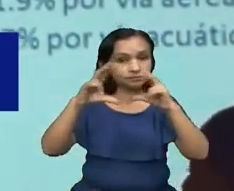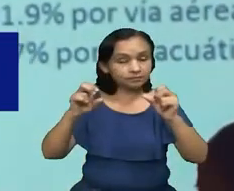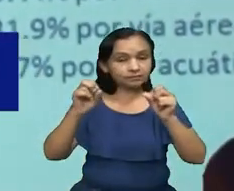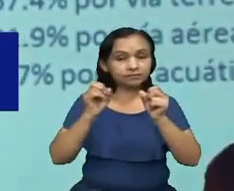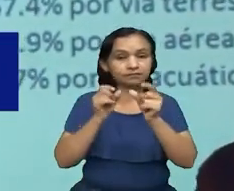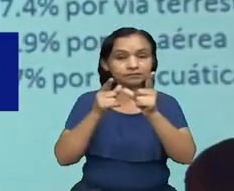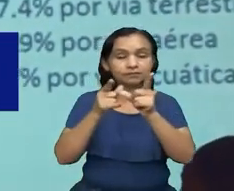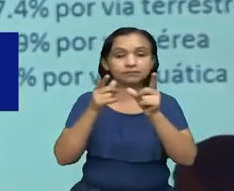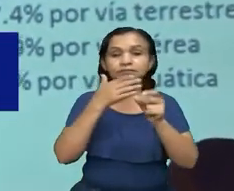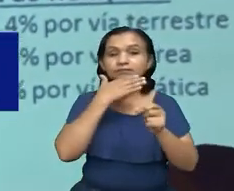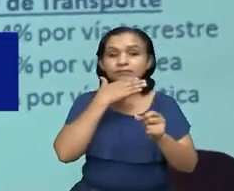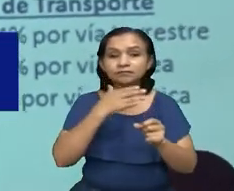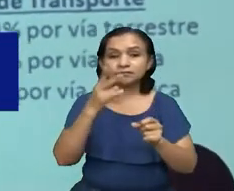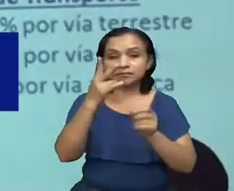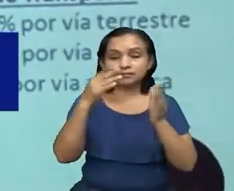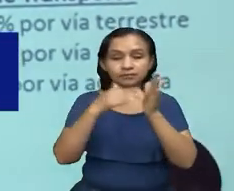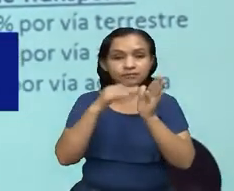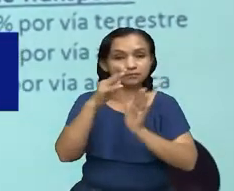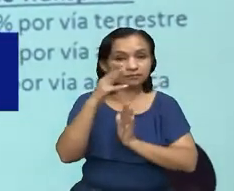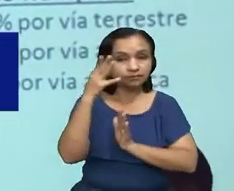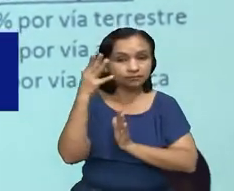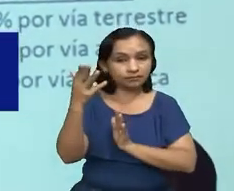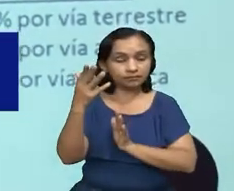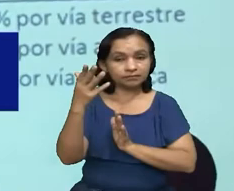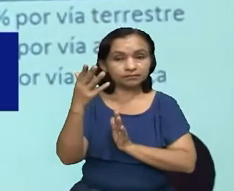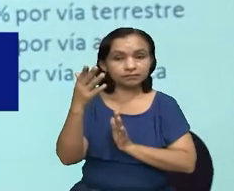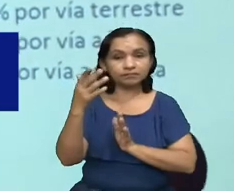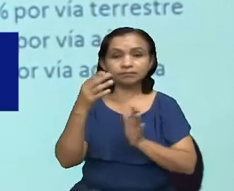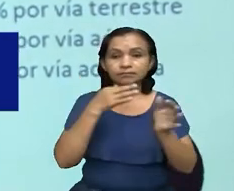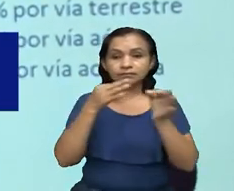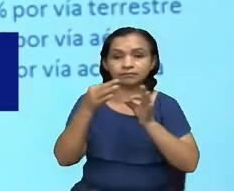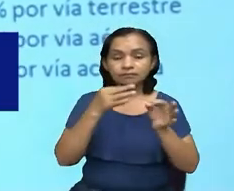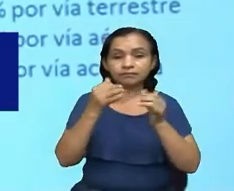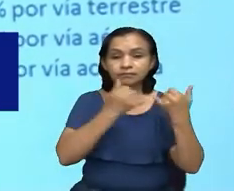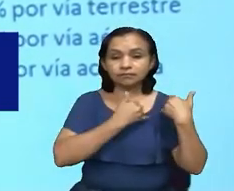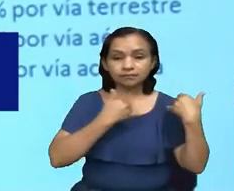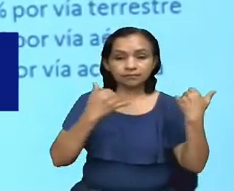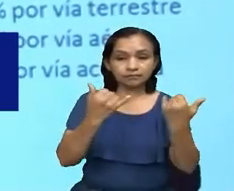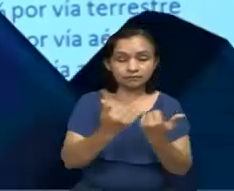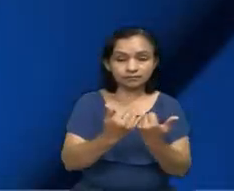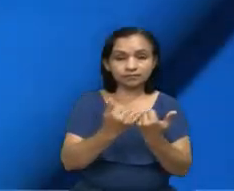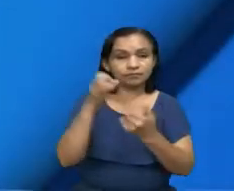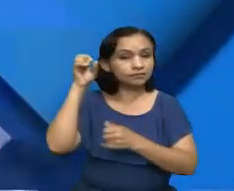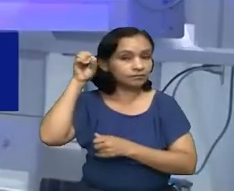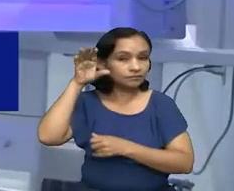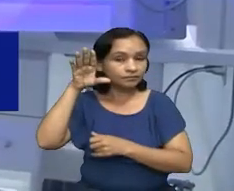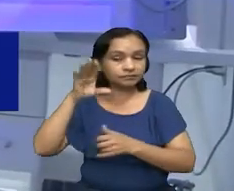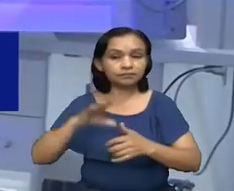y diciembre de 2019, según datos brindados por el Instituto Nicaragüense de Turismo.